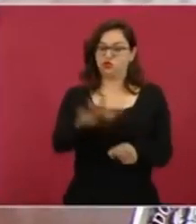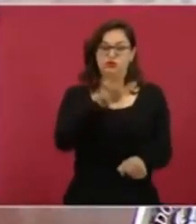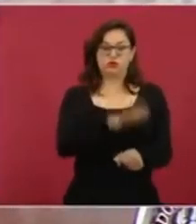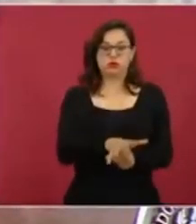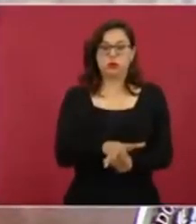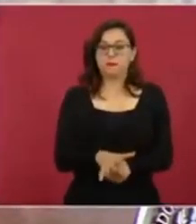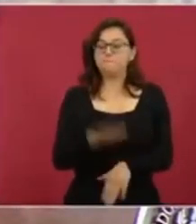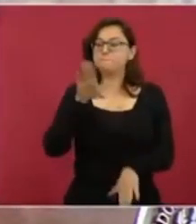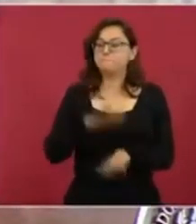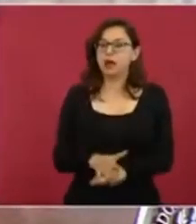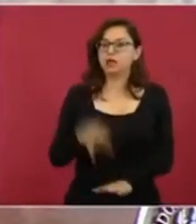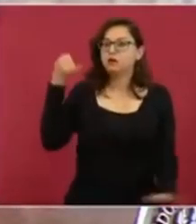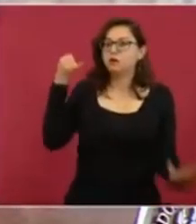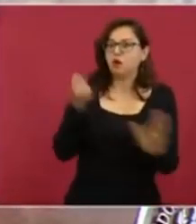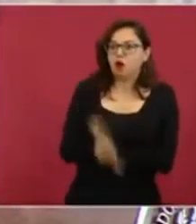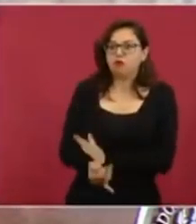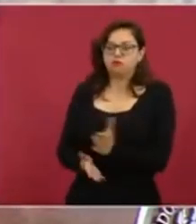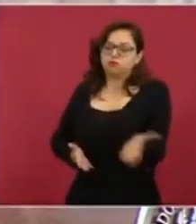más,